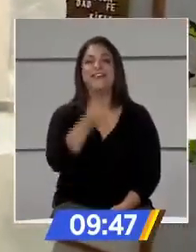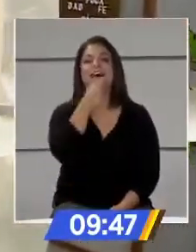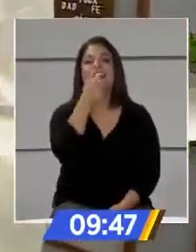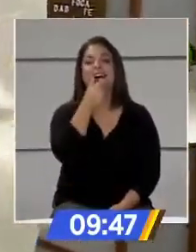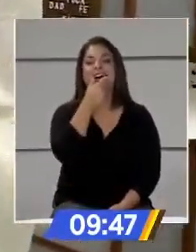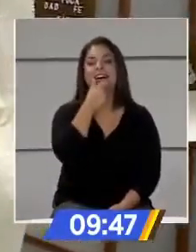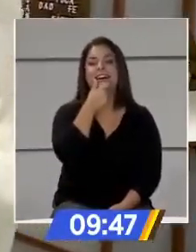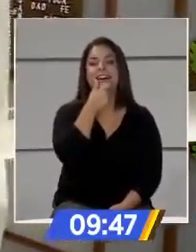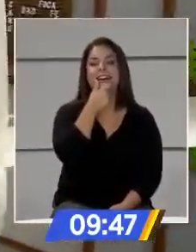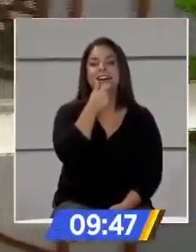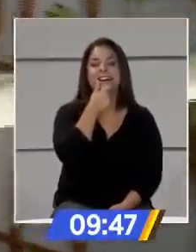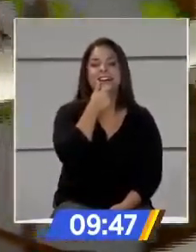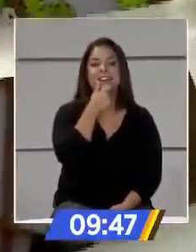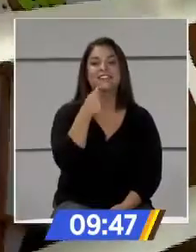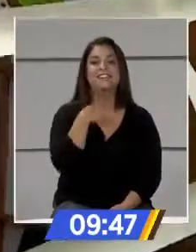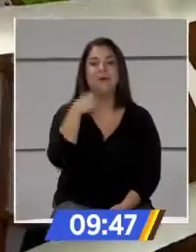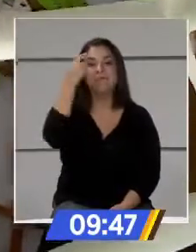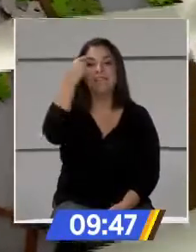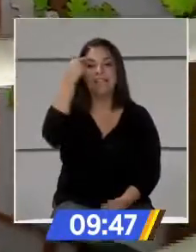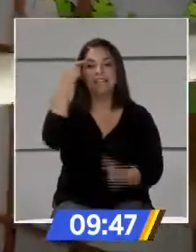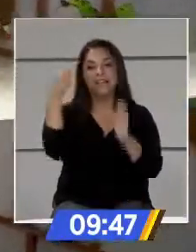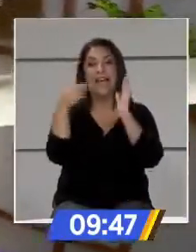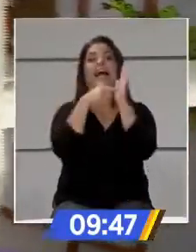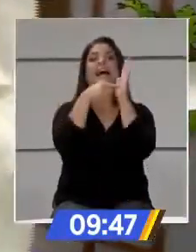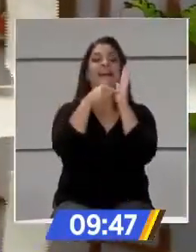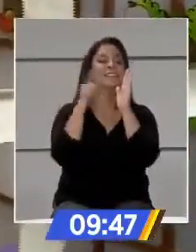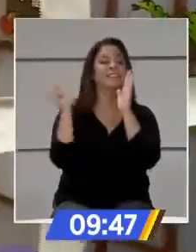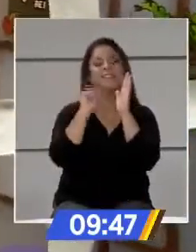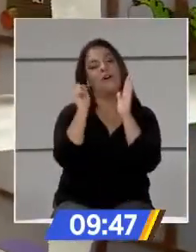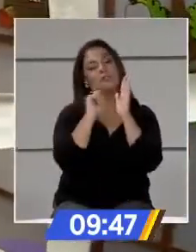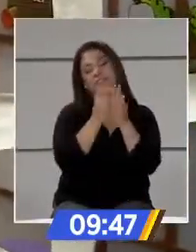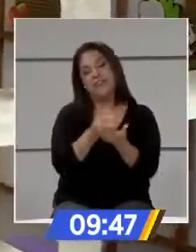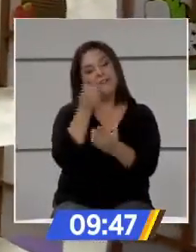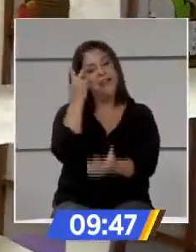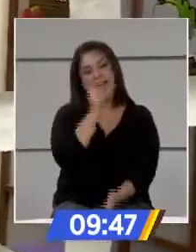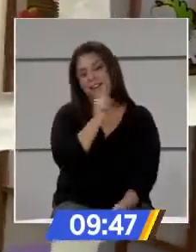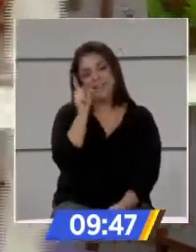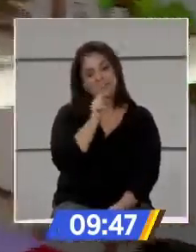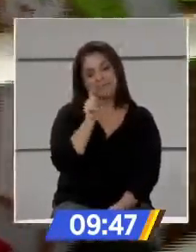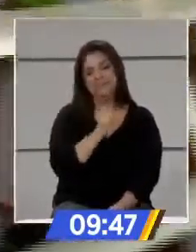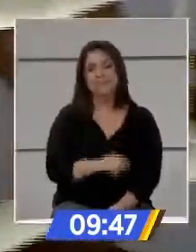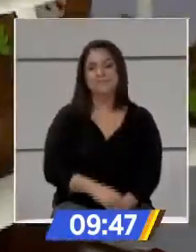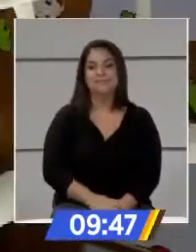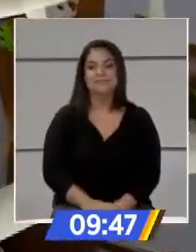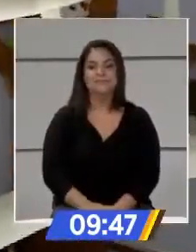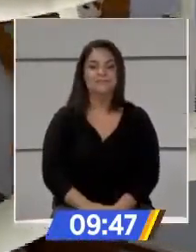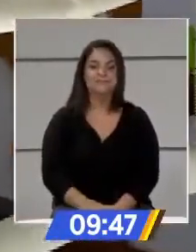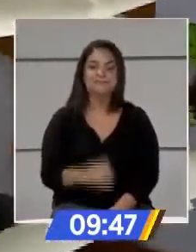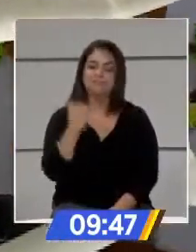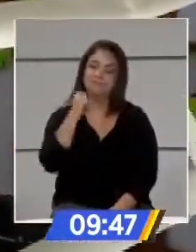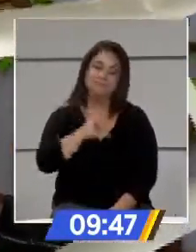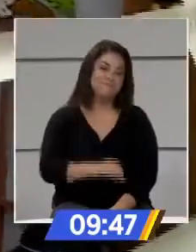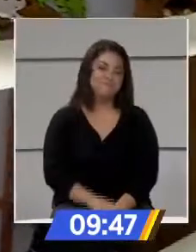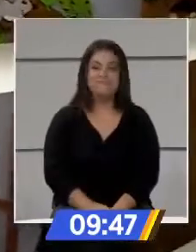Ajá. Yo siento como que voy a hacer así. No, así no se vale. ¿Viene? Ay, una, no.